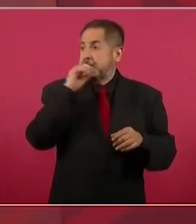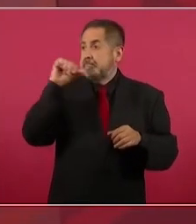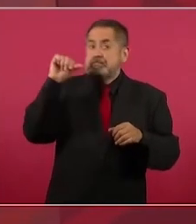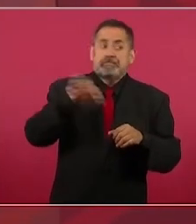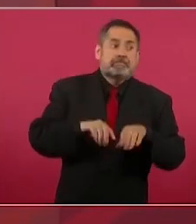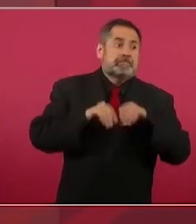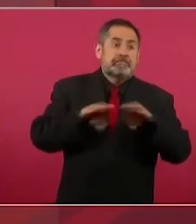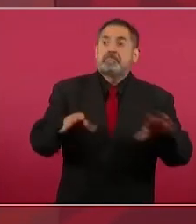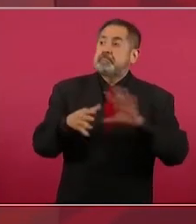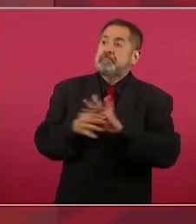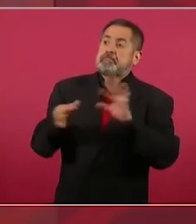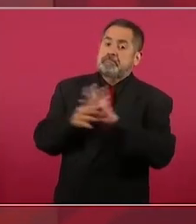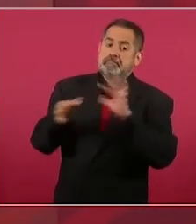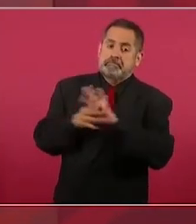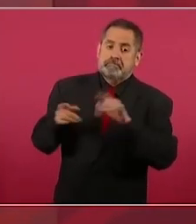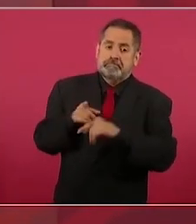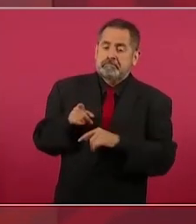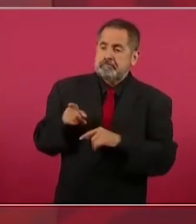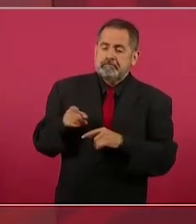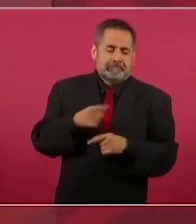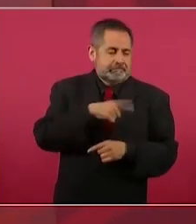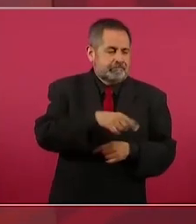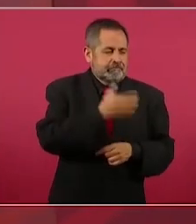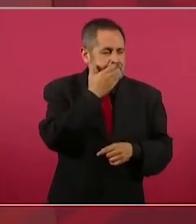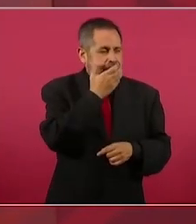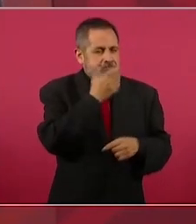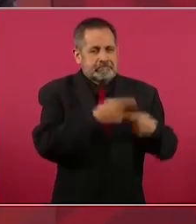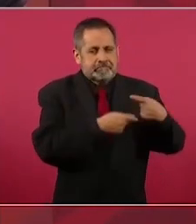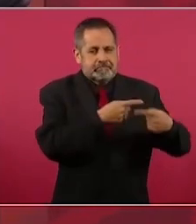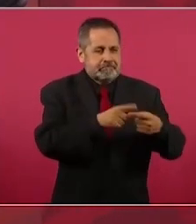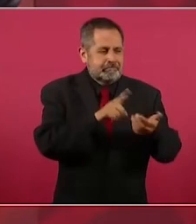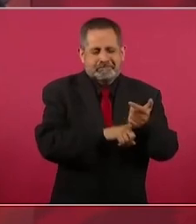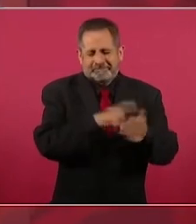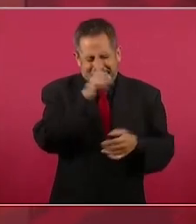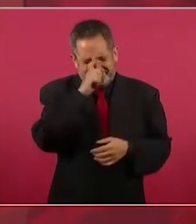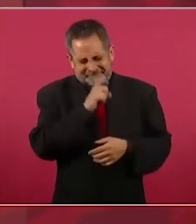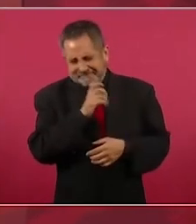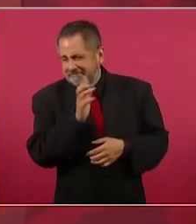Empieza el conservadurismo rancio,